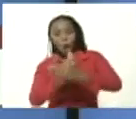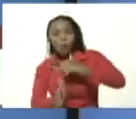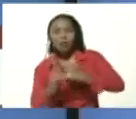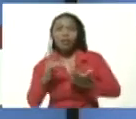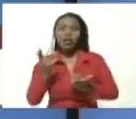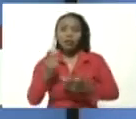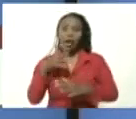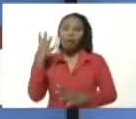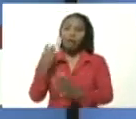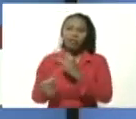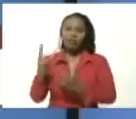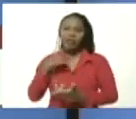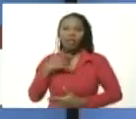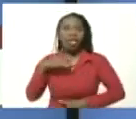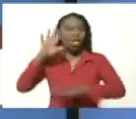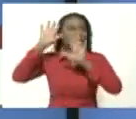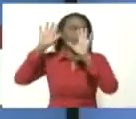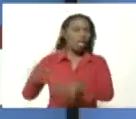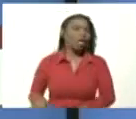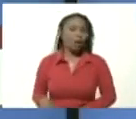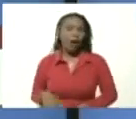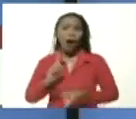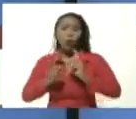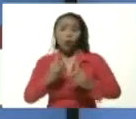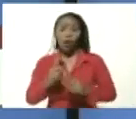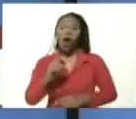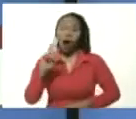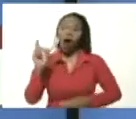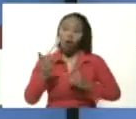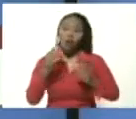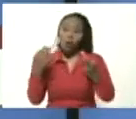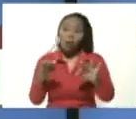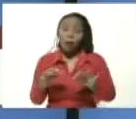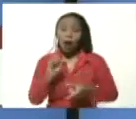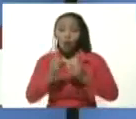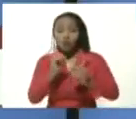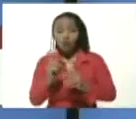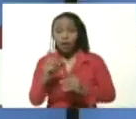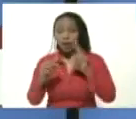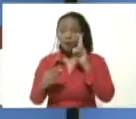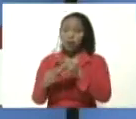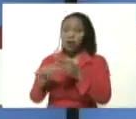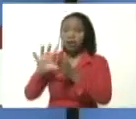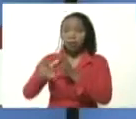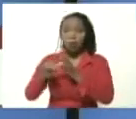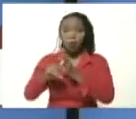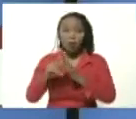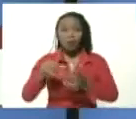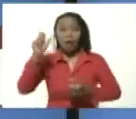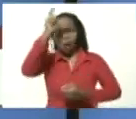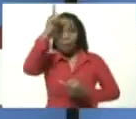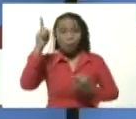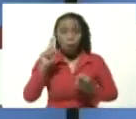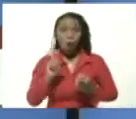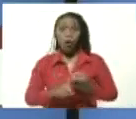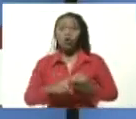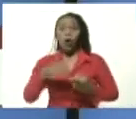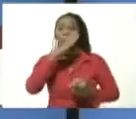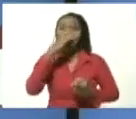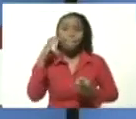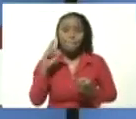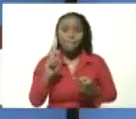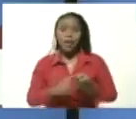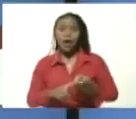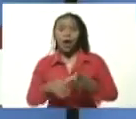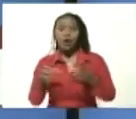y se fue de ahí asqueado. Es normal que la gente pueda irse asqueado de los robos de Leopoldo López, del grupo de Capriles, del